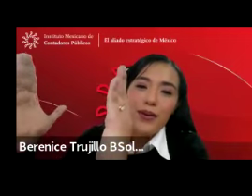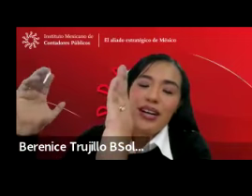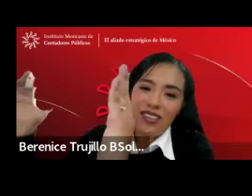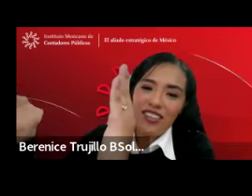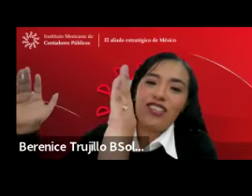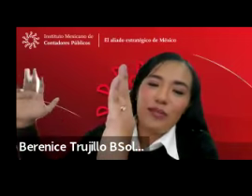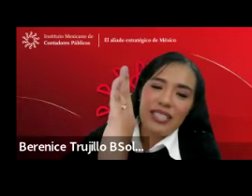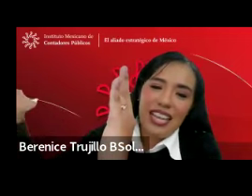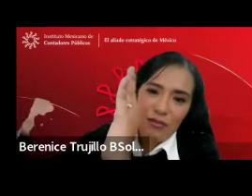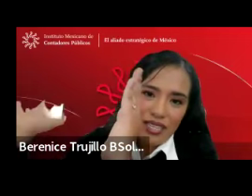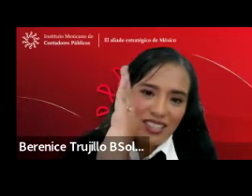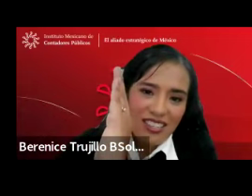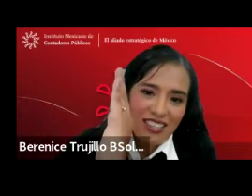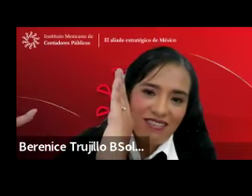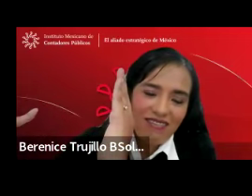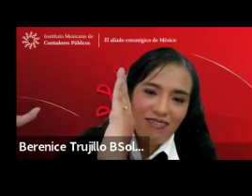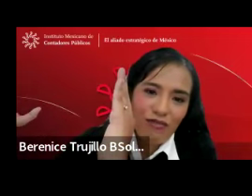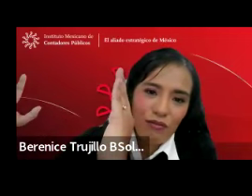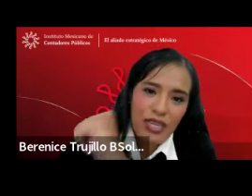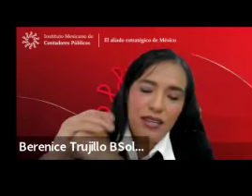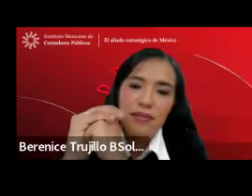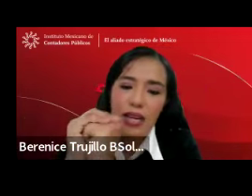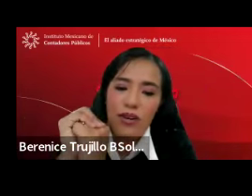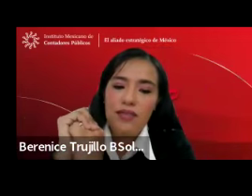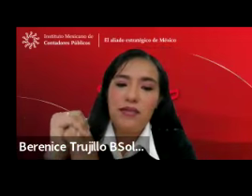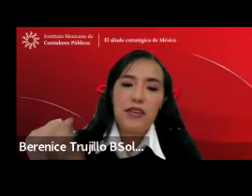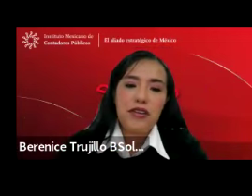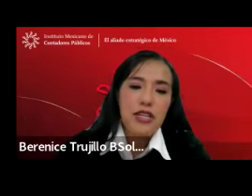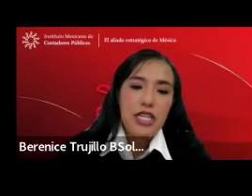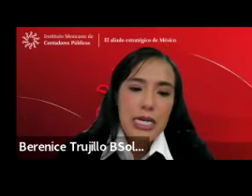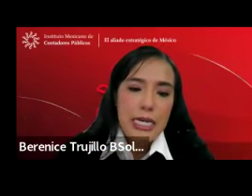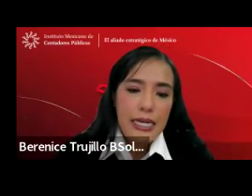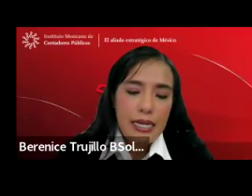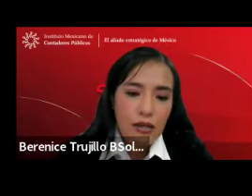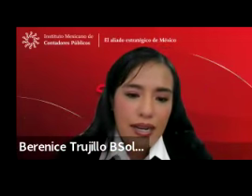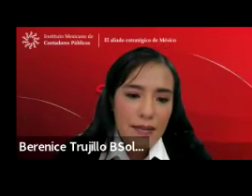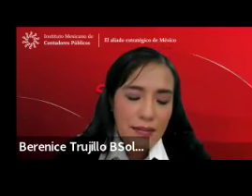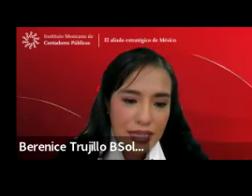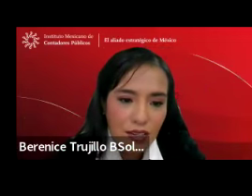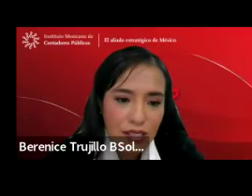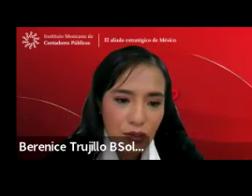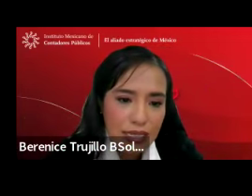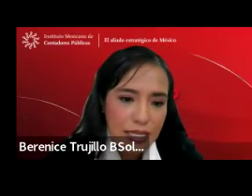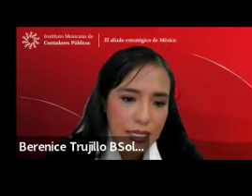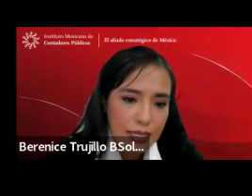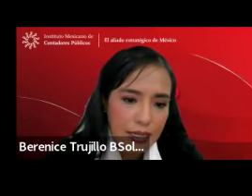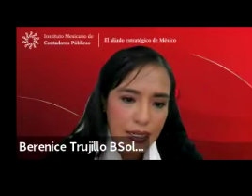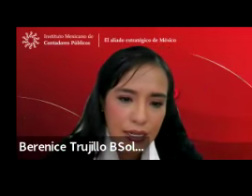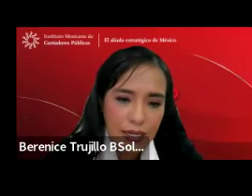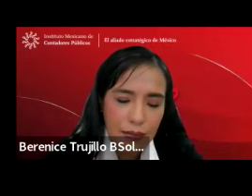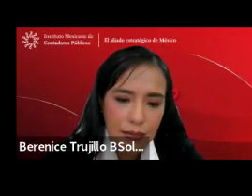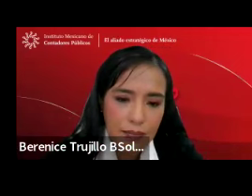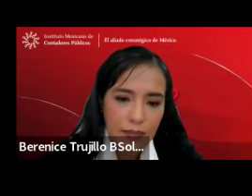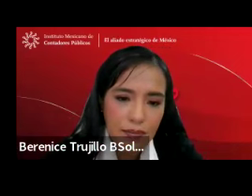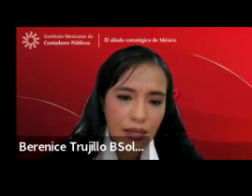junio, julio, agosto, 6 meses. ¿Sí? ¿De acuerdo? Ok, vamos a continuar.